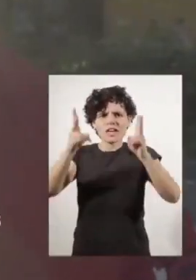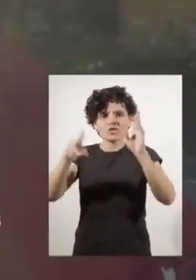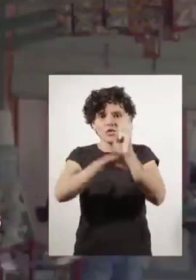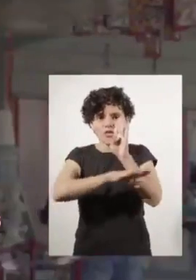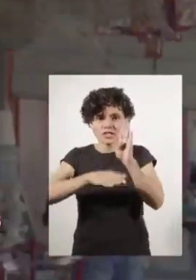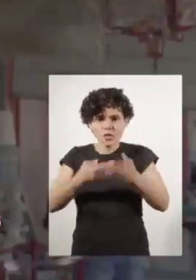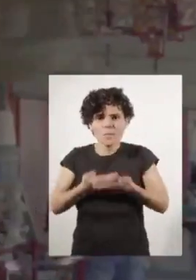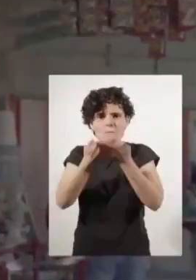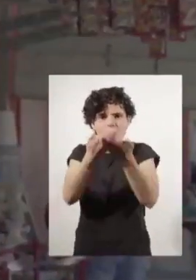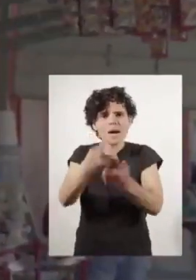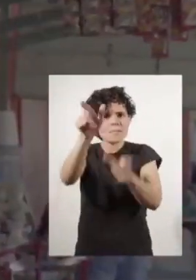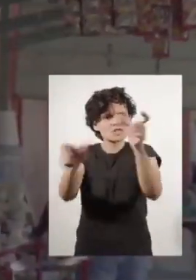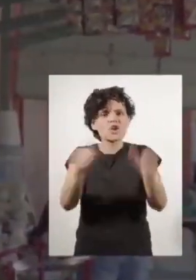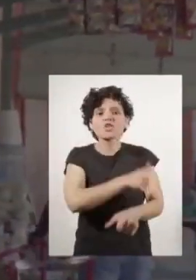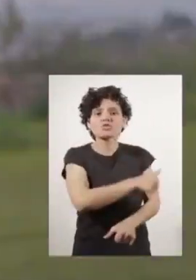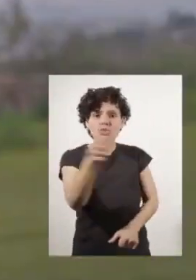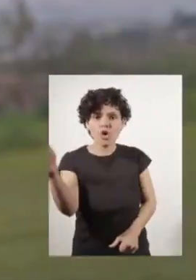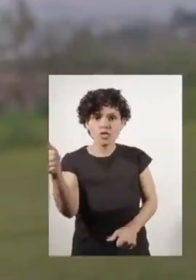¡Gracias!